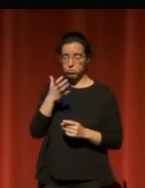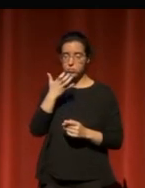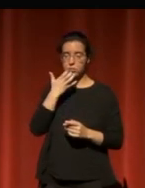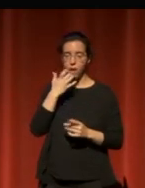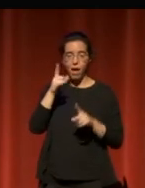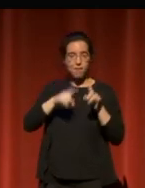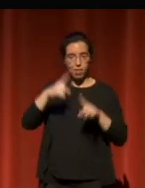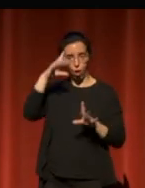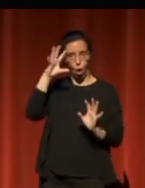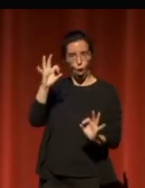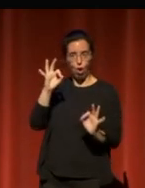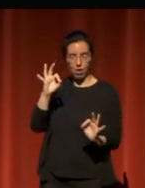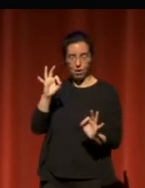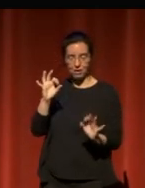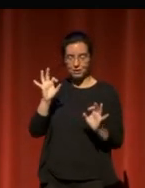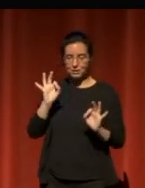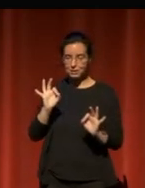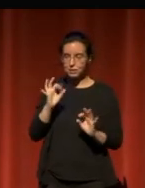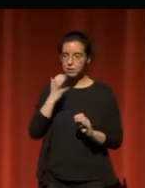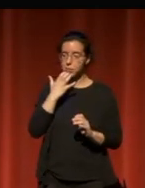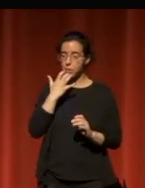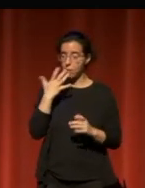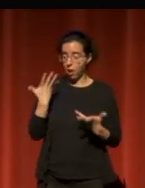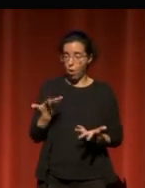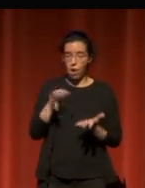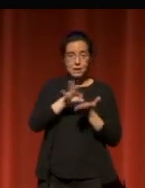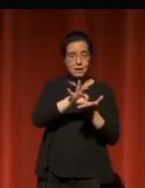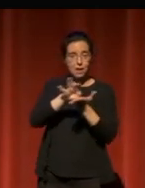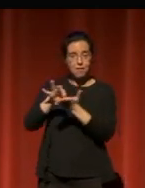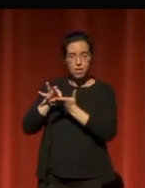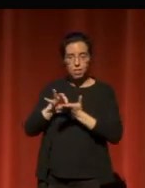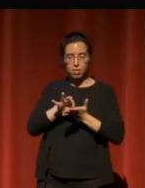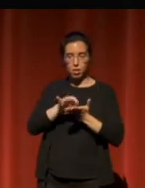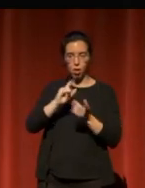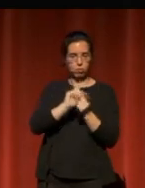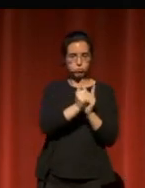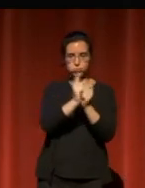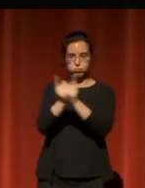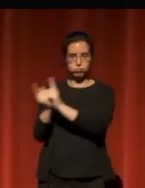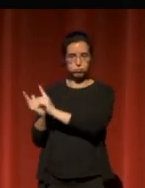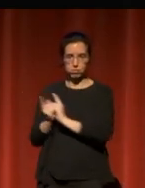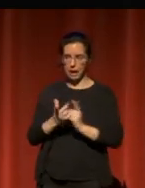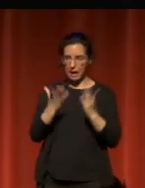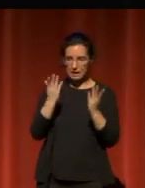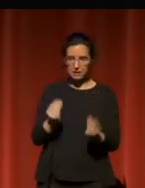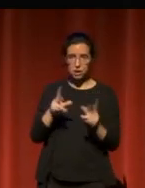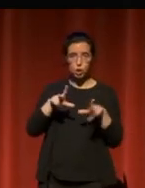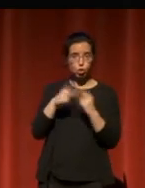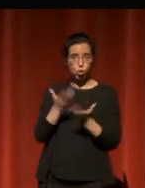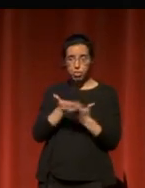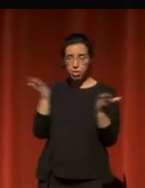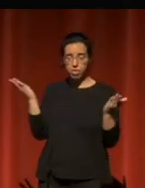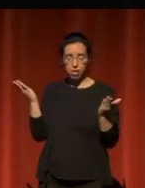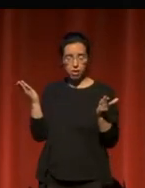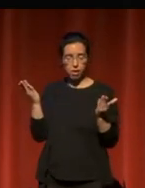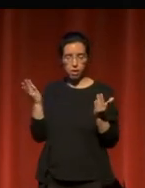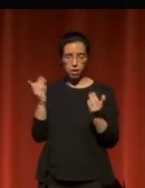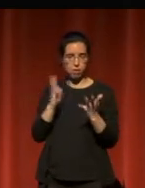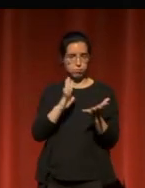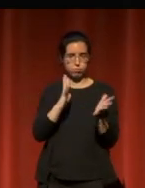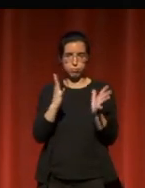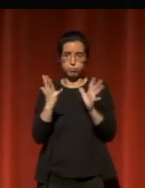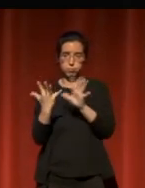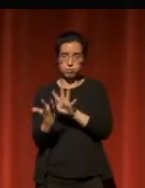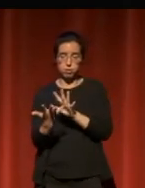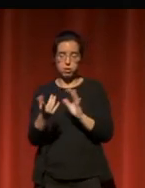sentido común. Ahora mismo tenemos unos servicios que van cambiando, van mutando, la sociedad, la civilización nuestra va cambiando y